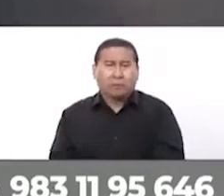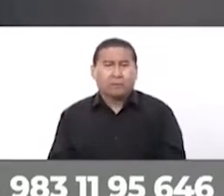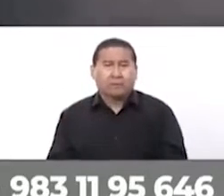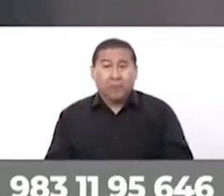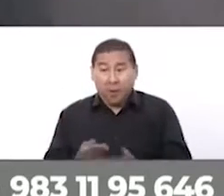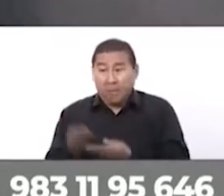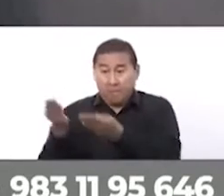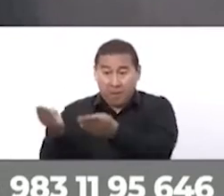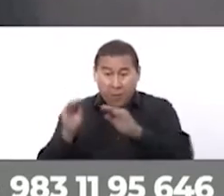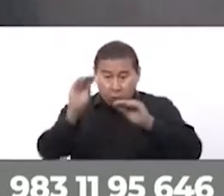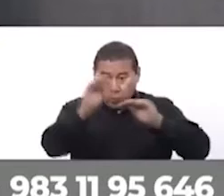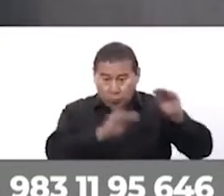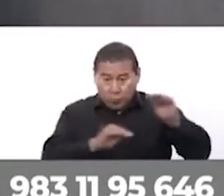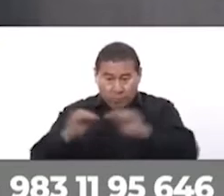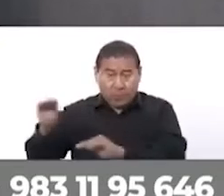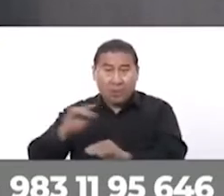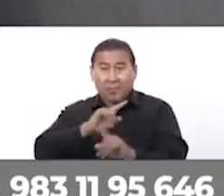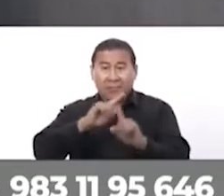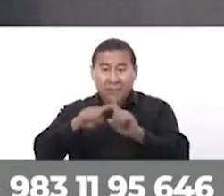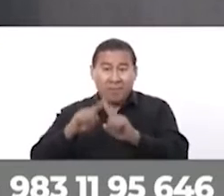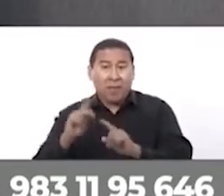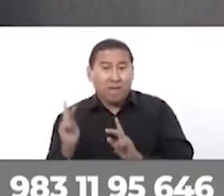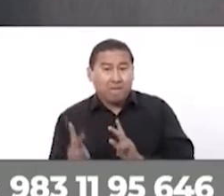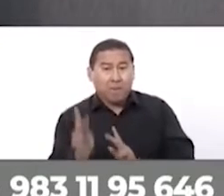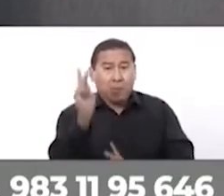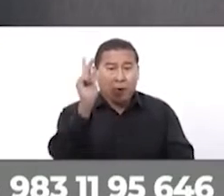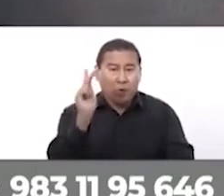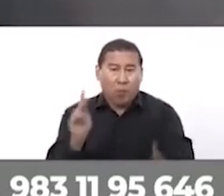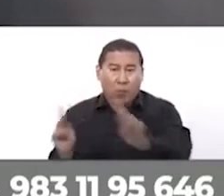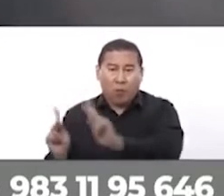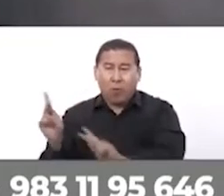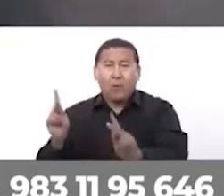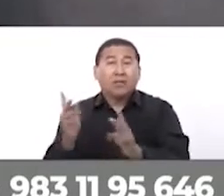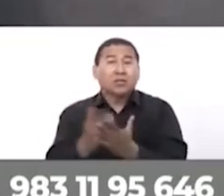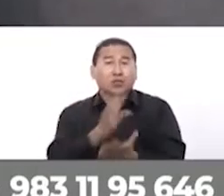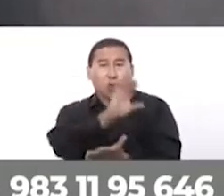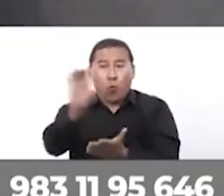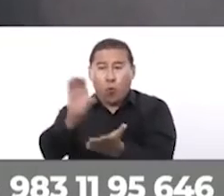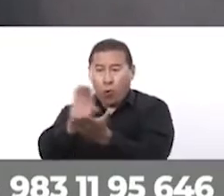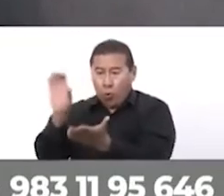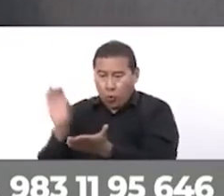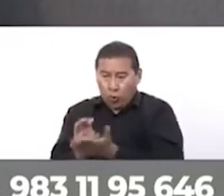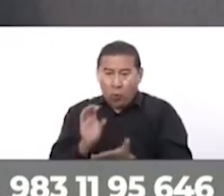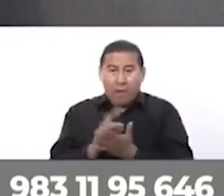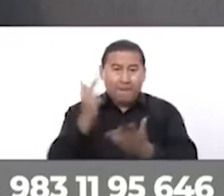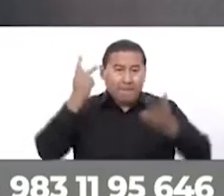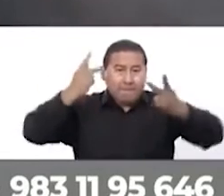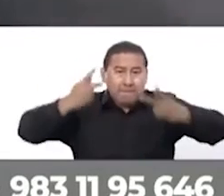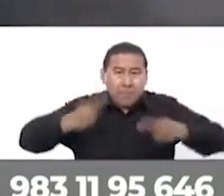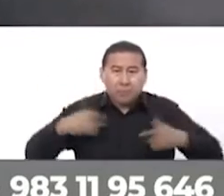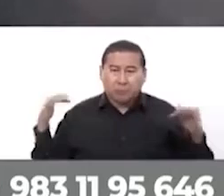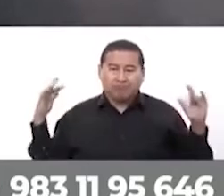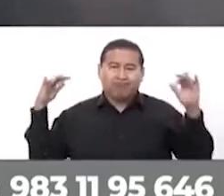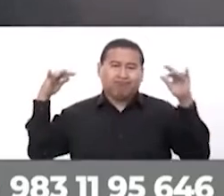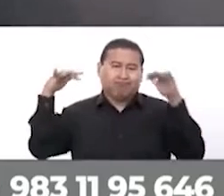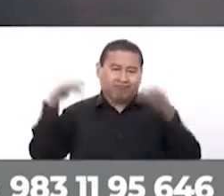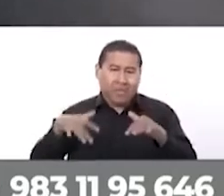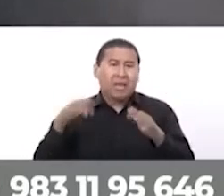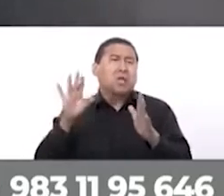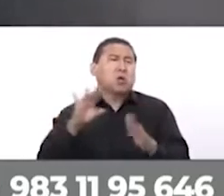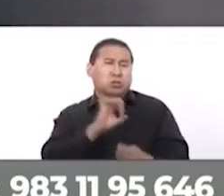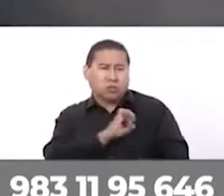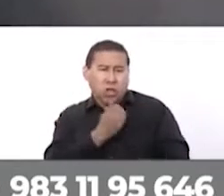a los diferentes poblados a las diferentes colonias para que la gente pueda ir a los centros de